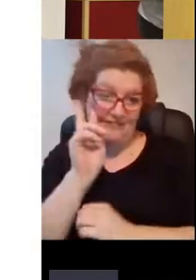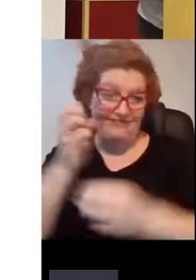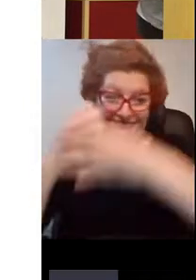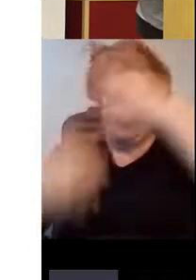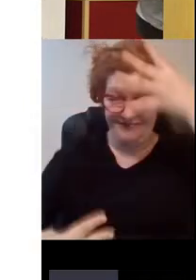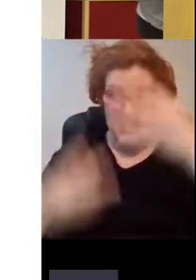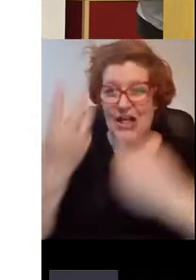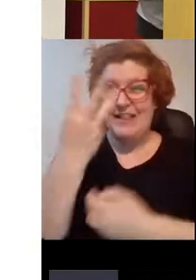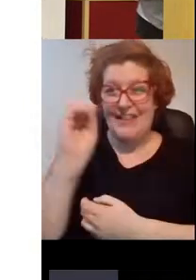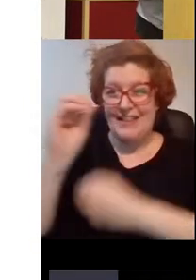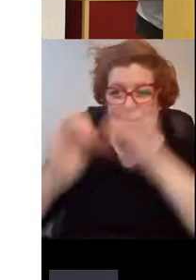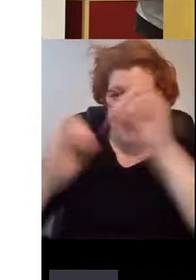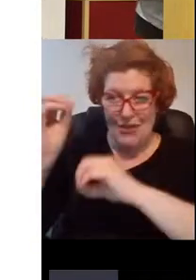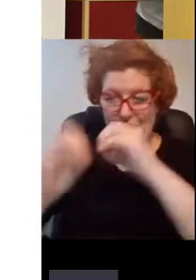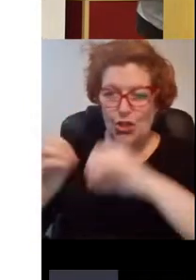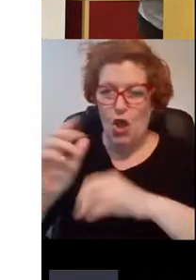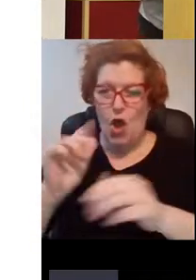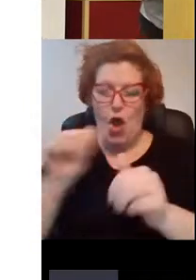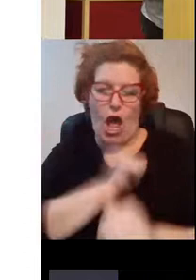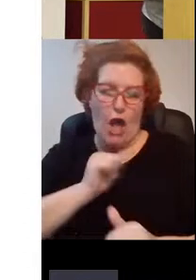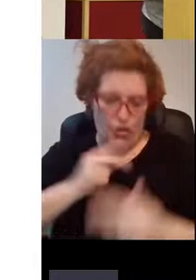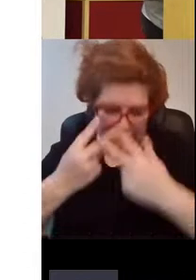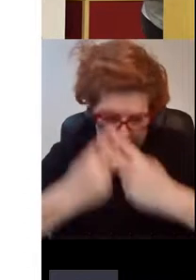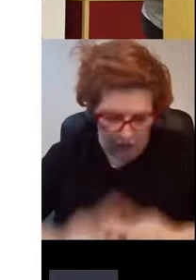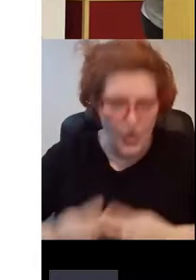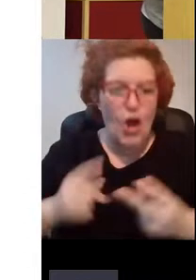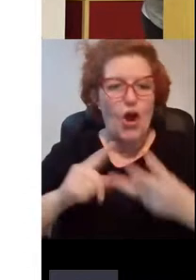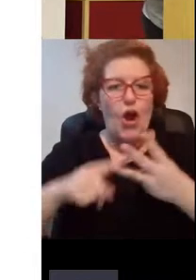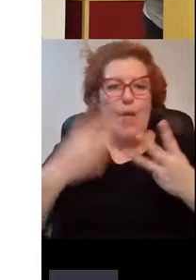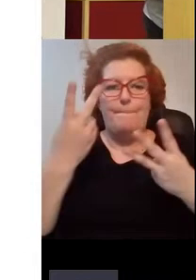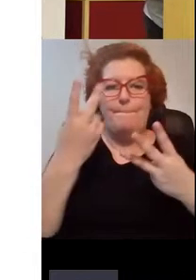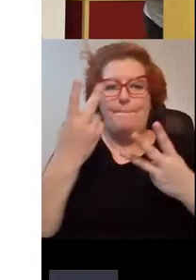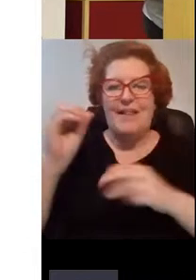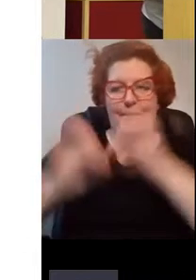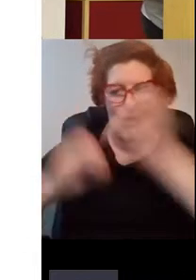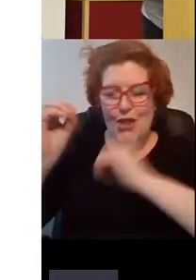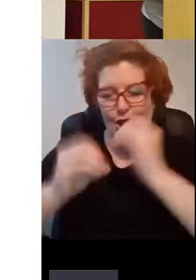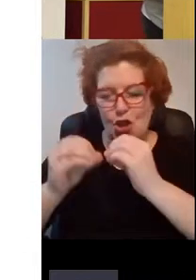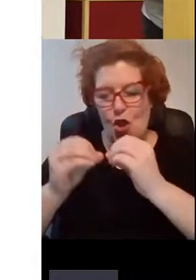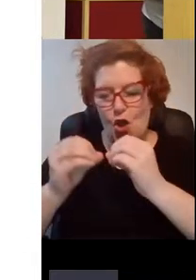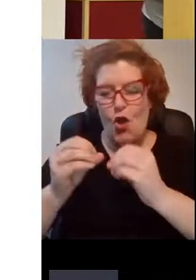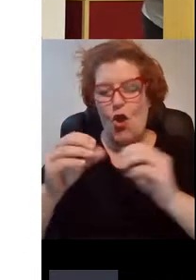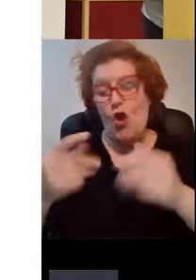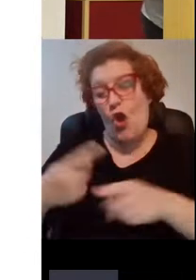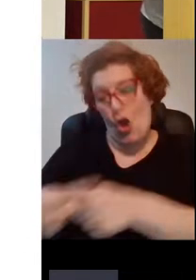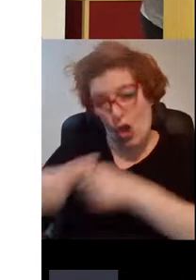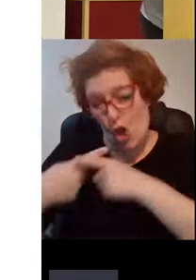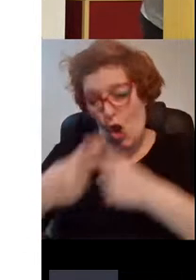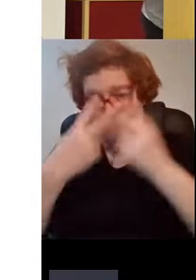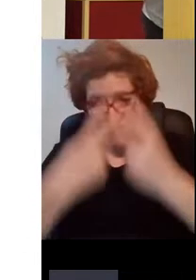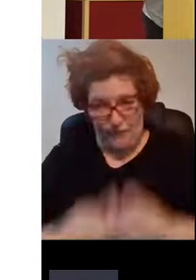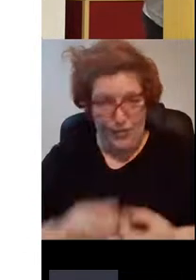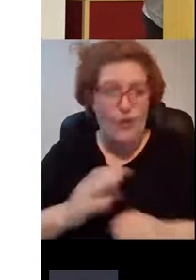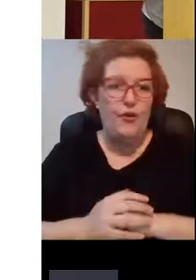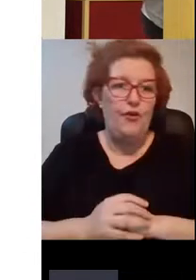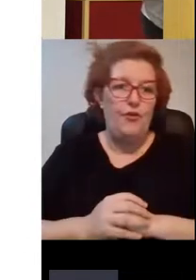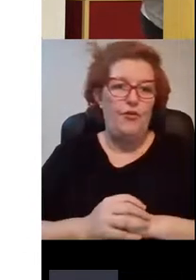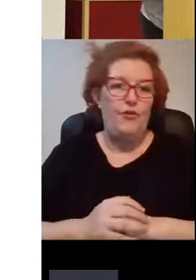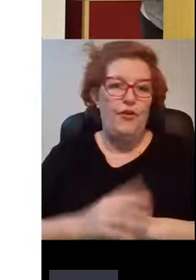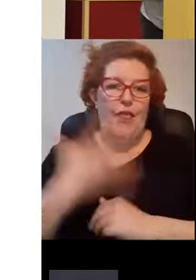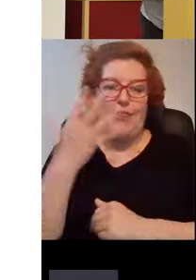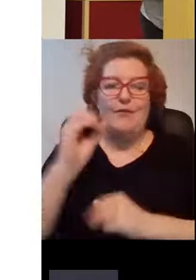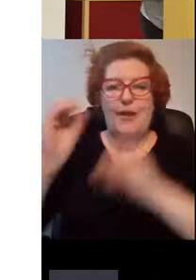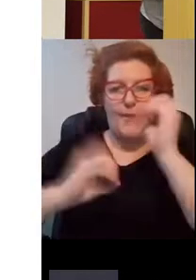de 30% de autoevaluación, 20% de coevaluación y 50% mi nota. Creo que se creó un